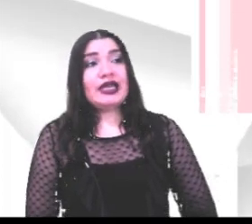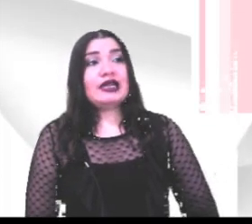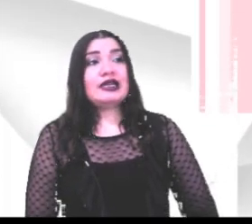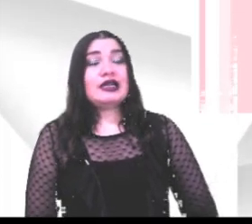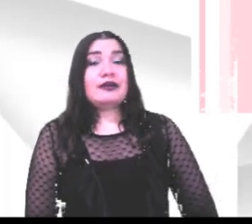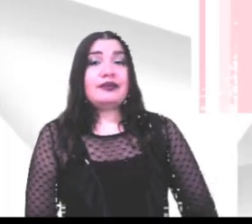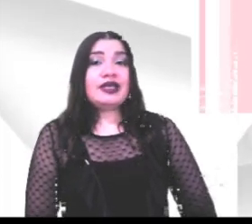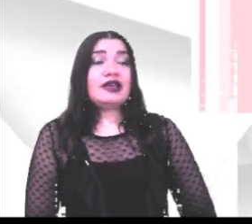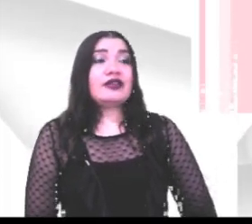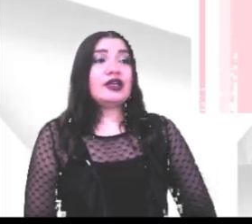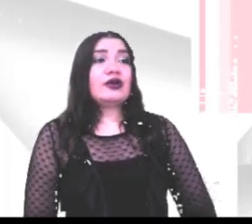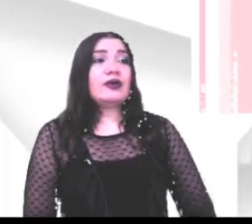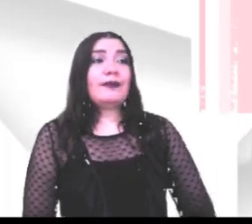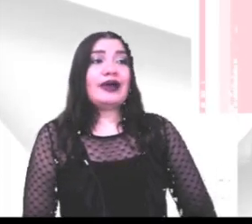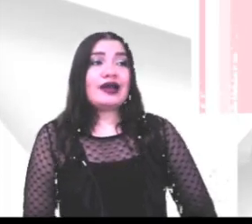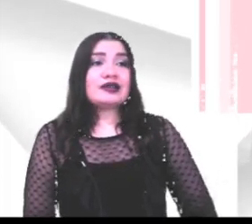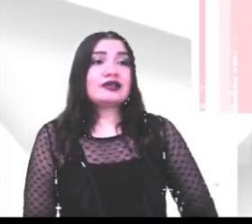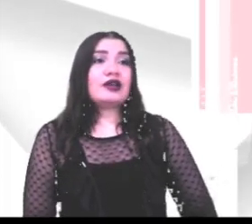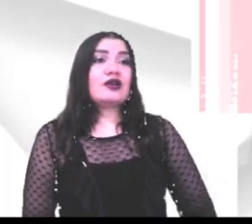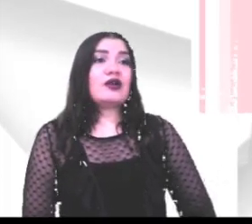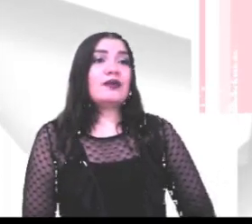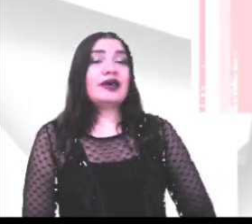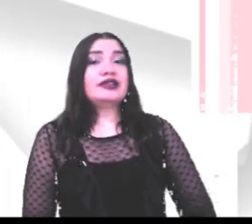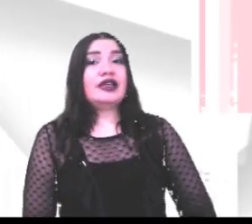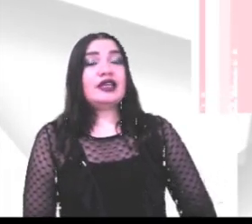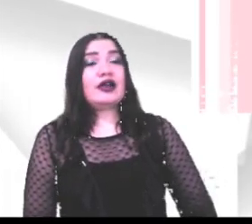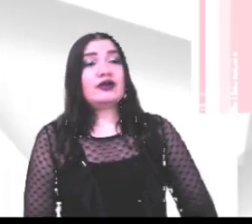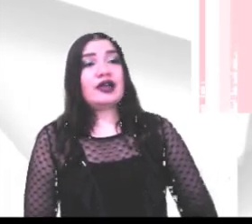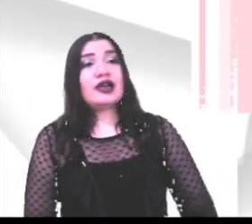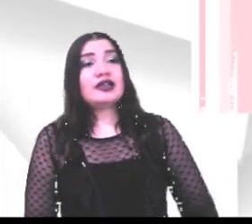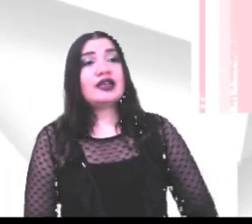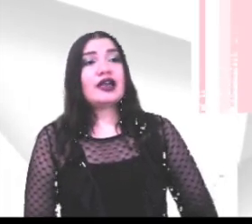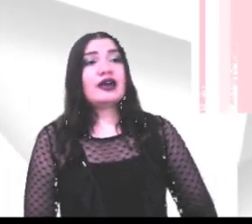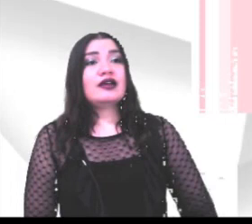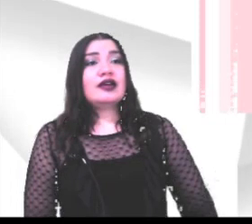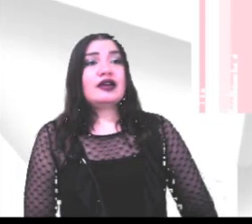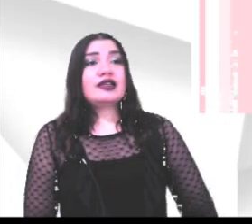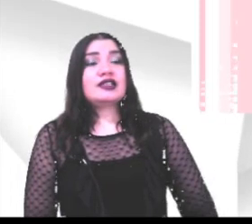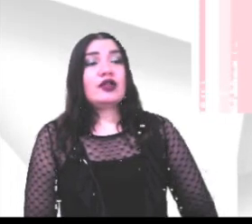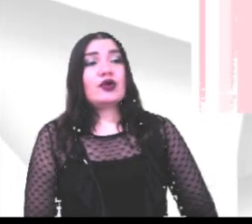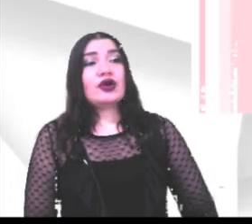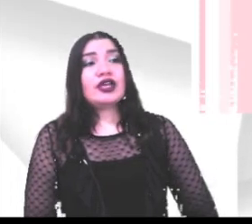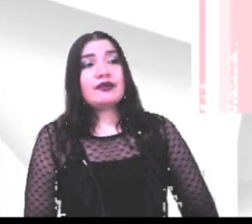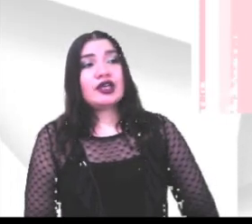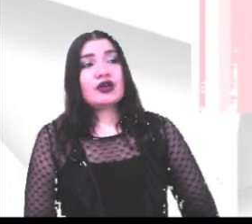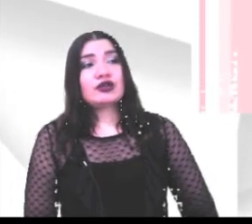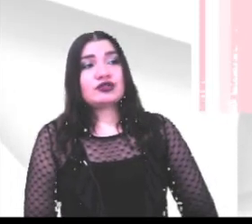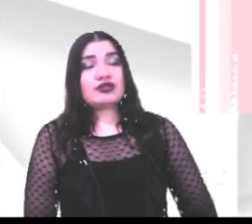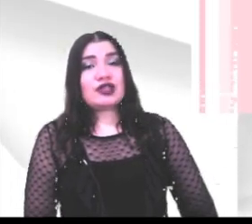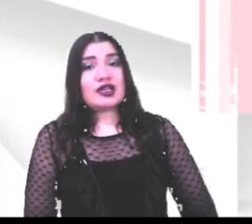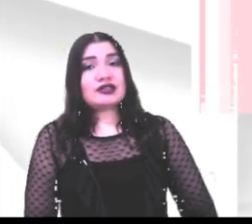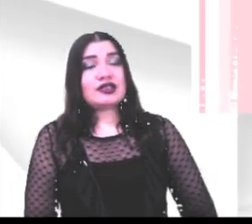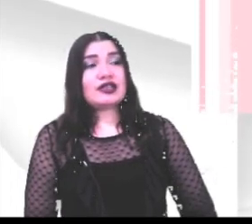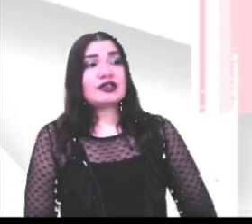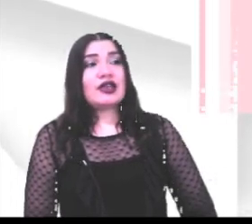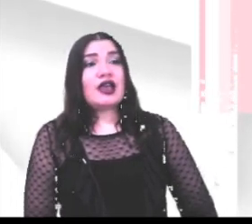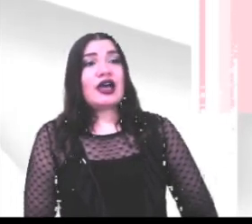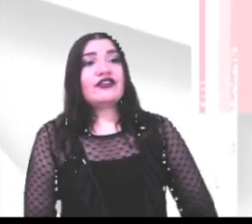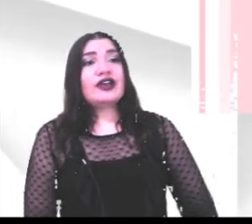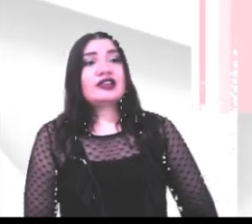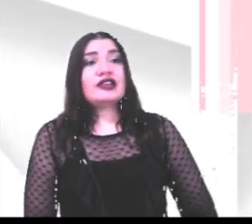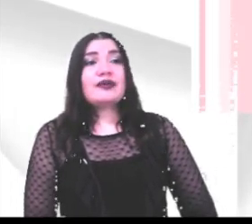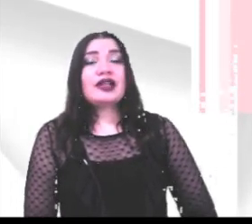papel vidrio plástico materia orgánica residuos químicos o sustancias